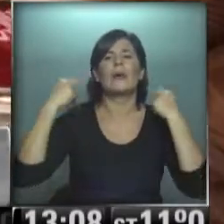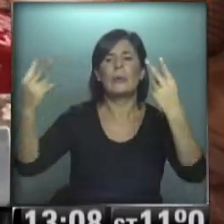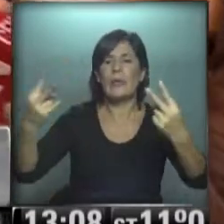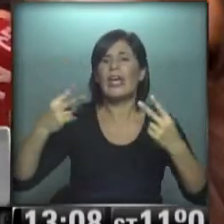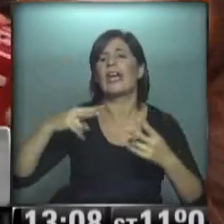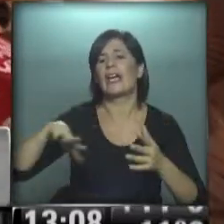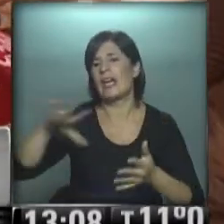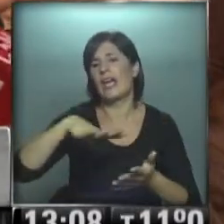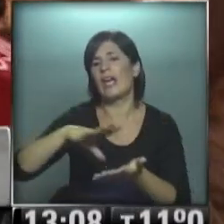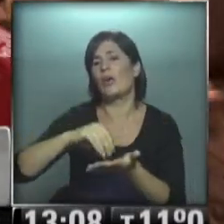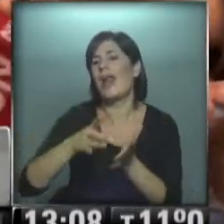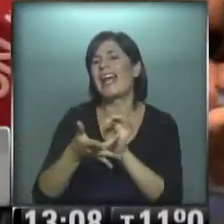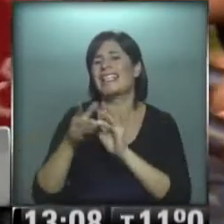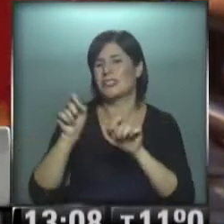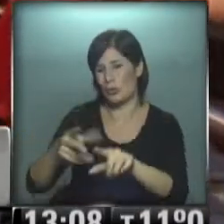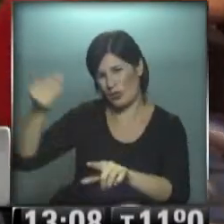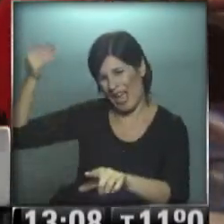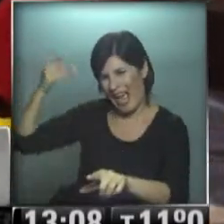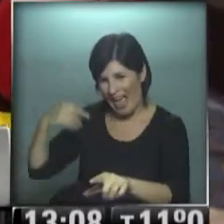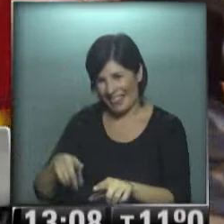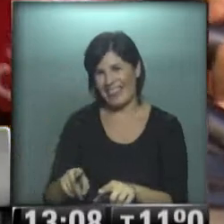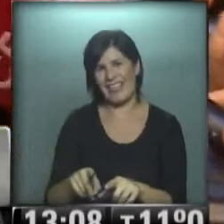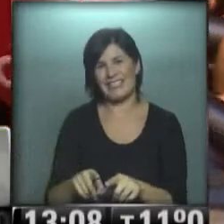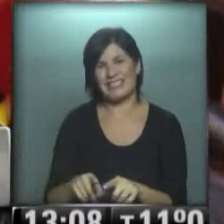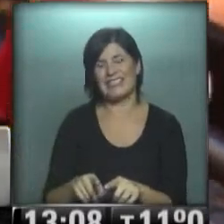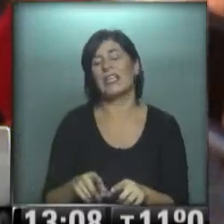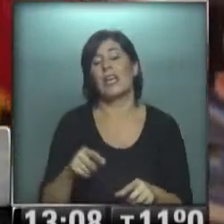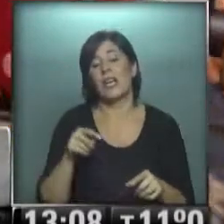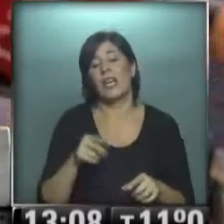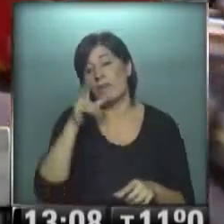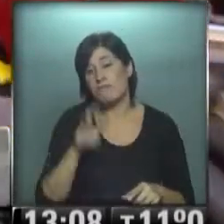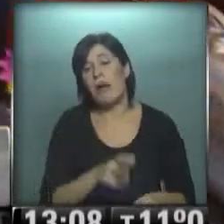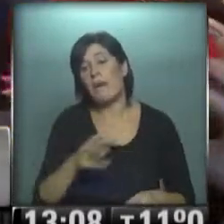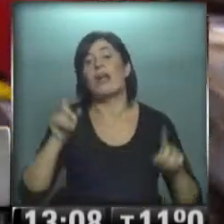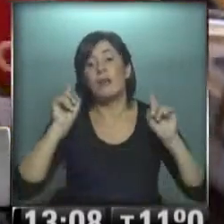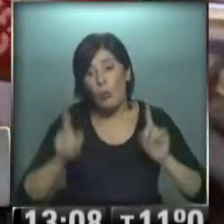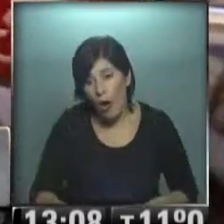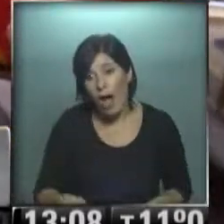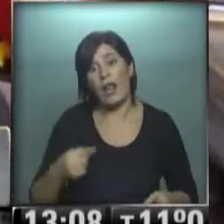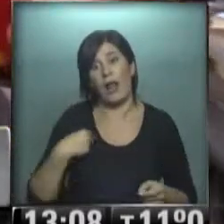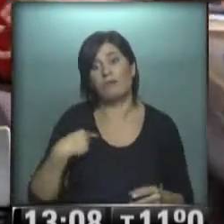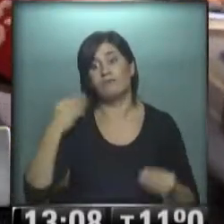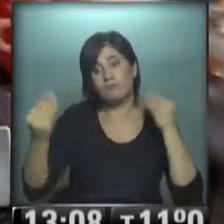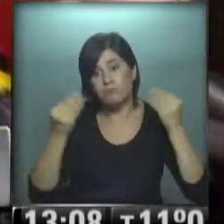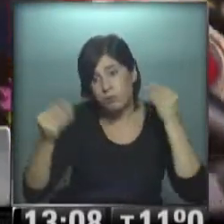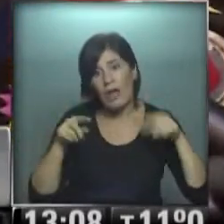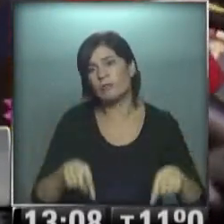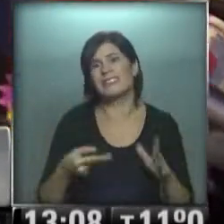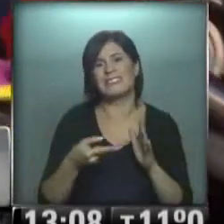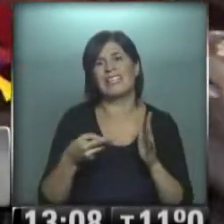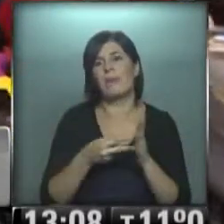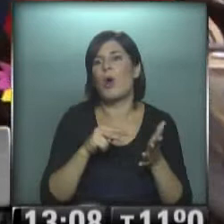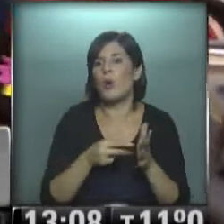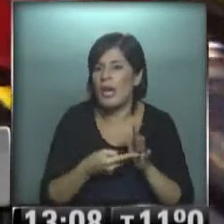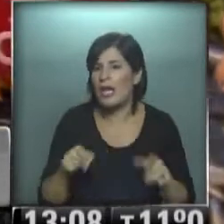Santa. Evidentemente se ocupa sobre todo de este asunto. Esta mañana de